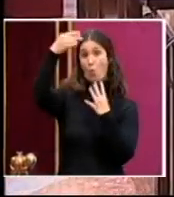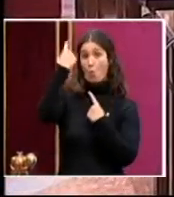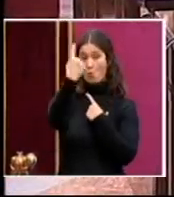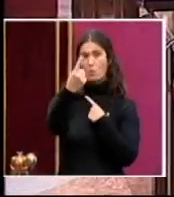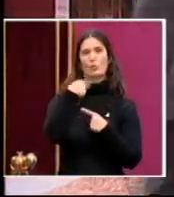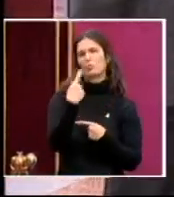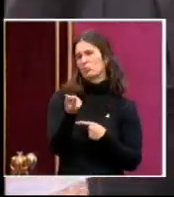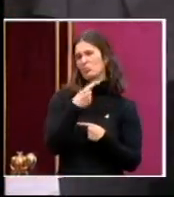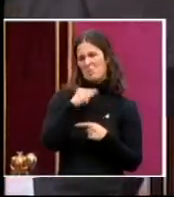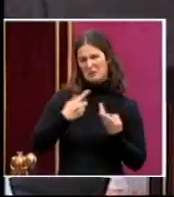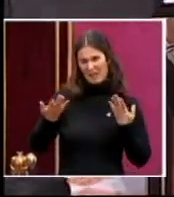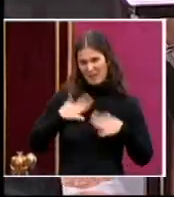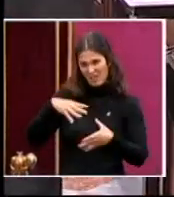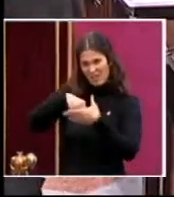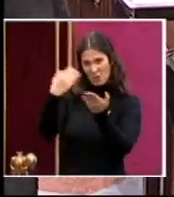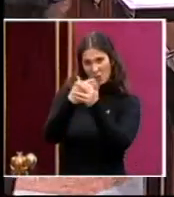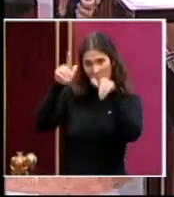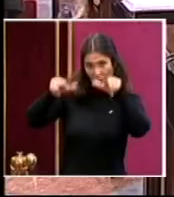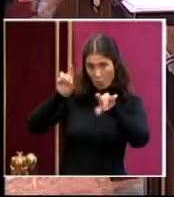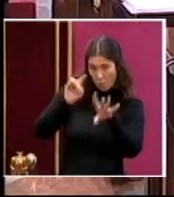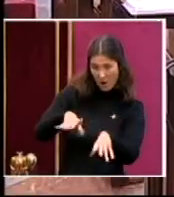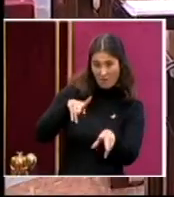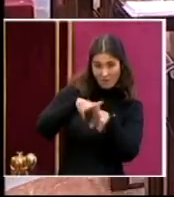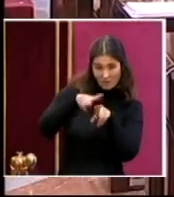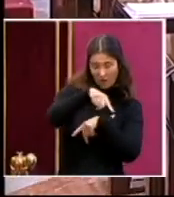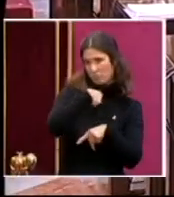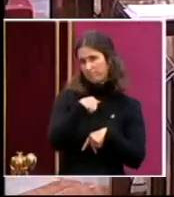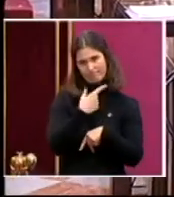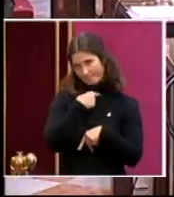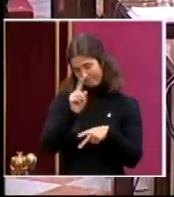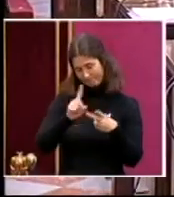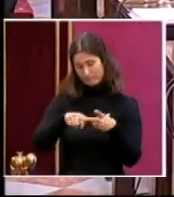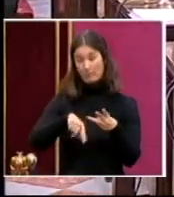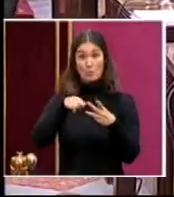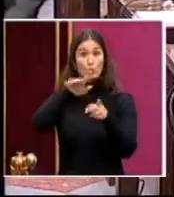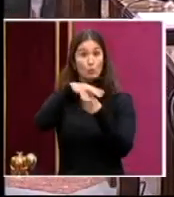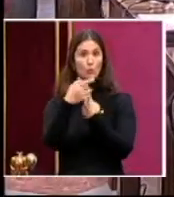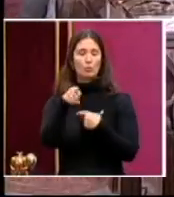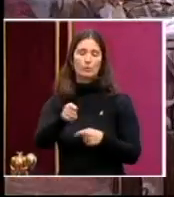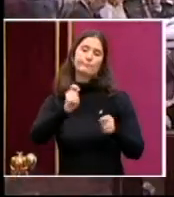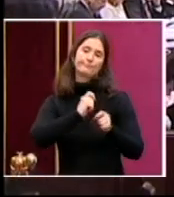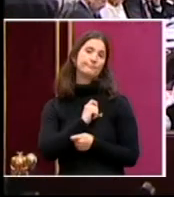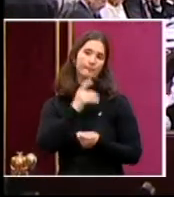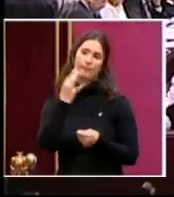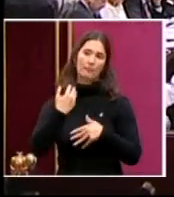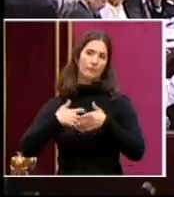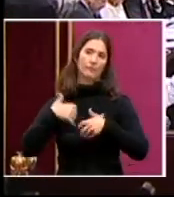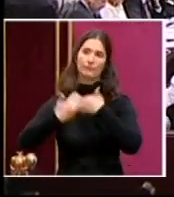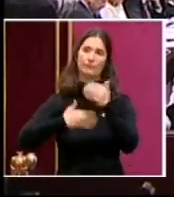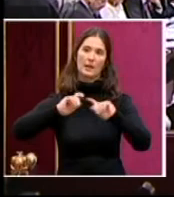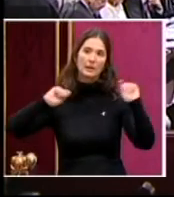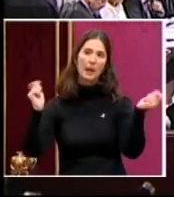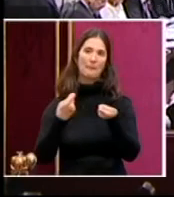gustaría que sus hijos estén en la misma clase que niños de familia gitana. Ante esta situación, se hace necesaria la puesta en marcha de